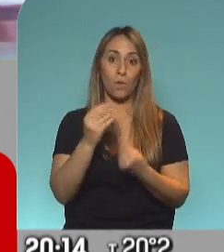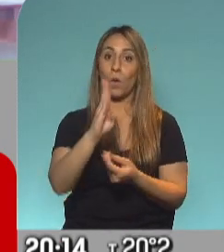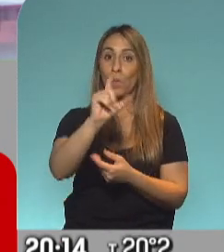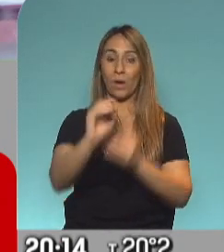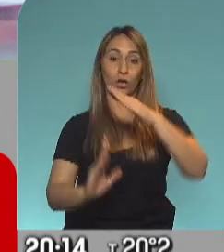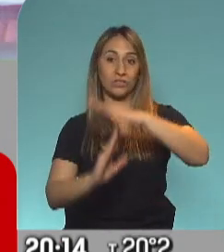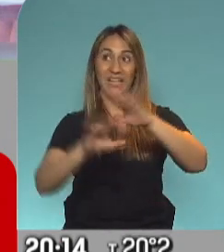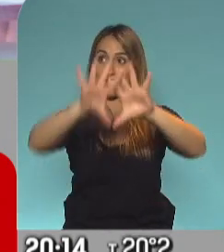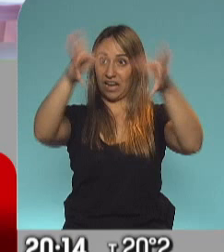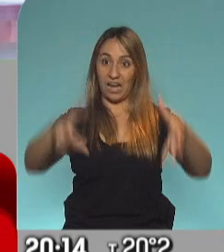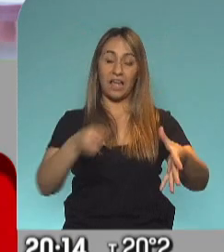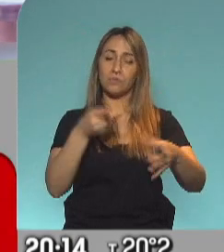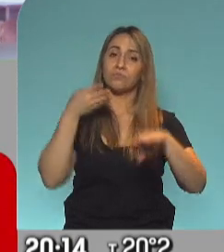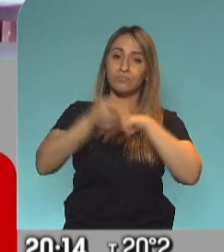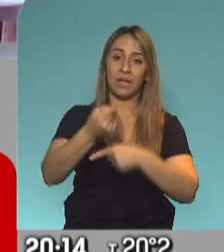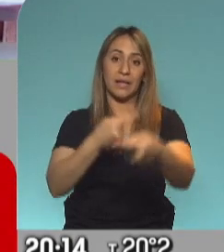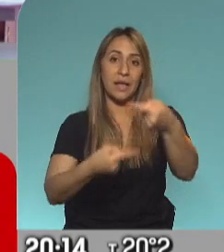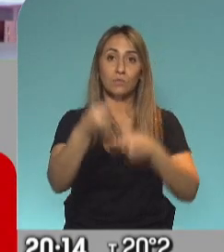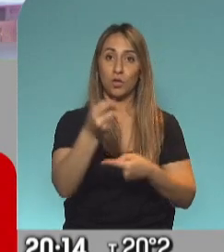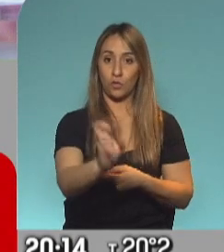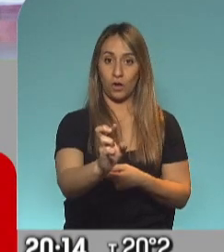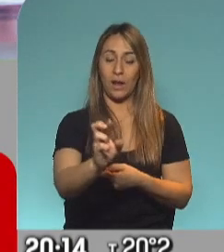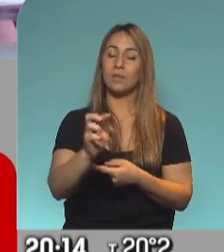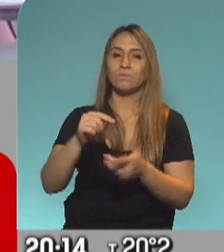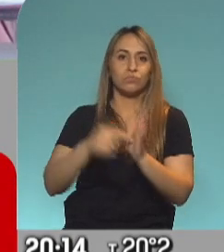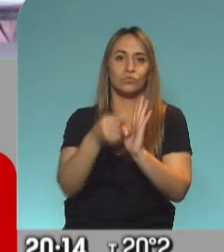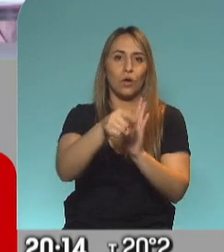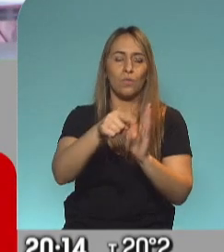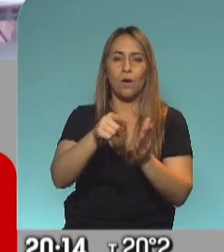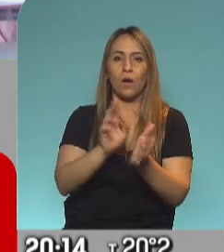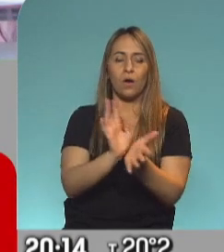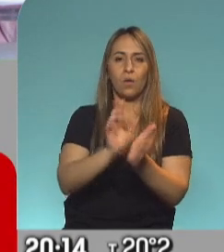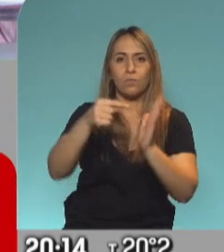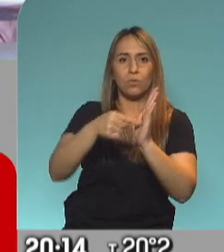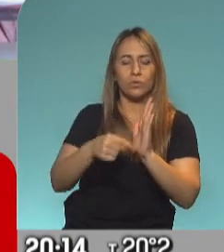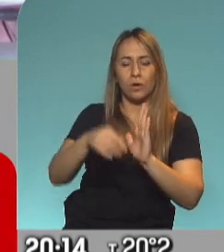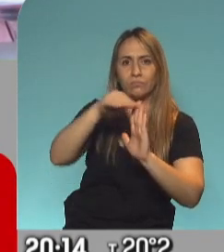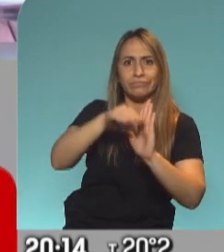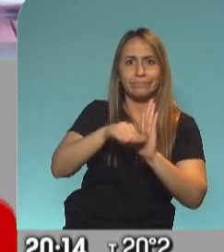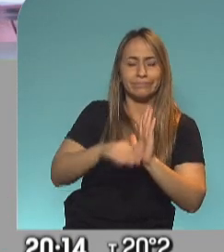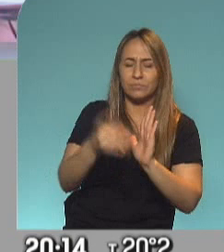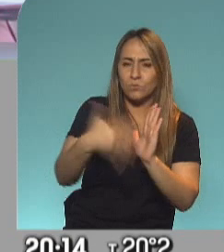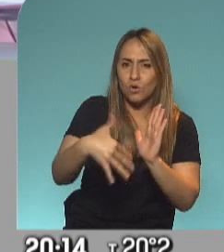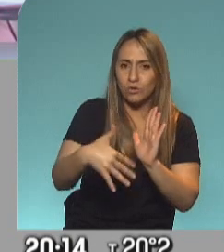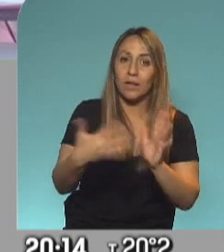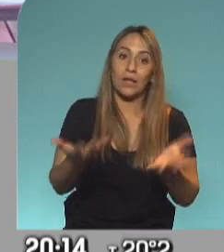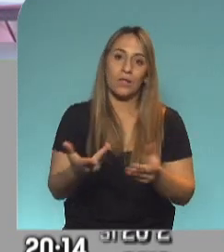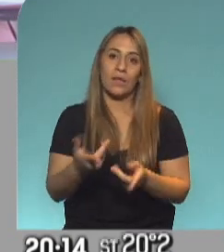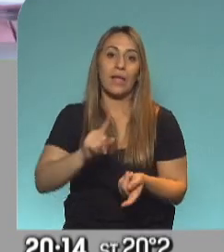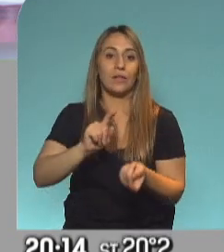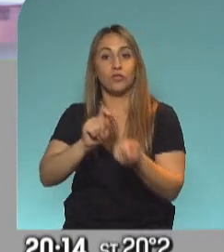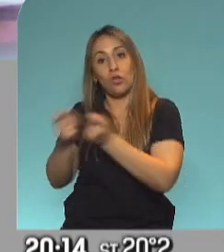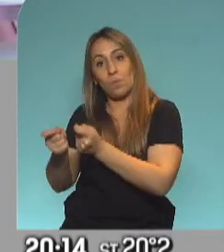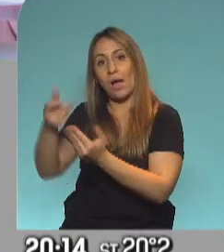conocemos bueno eso hoy en día tiene muchas restricciones entonces qué pasa una forma alternativa es comprando bonos en pesos